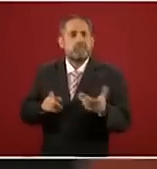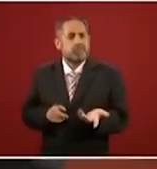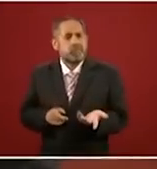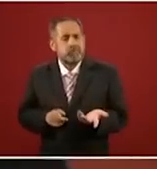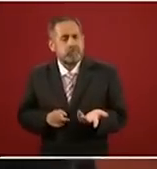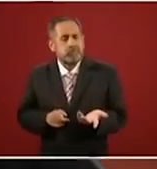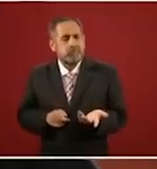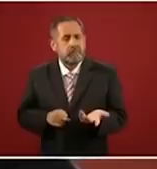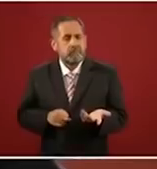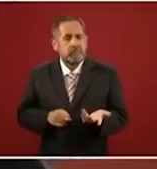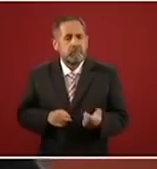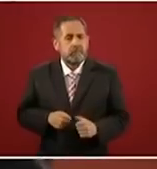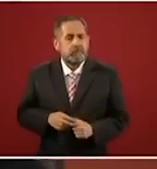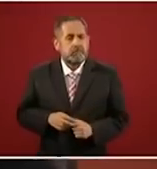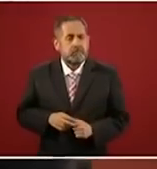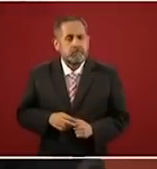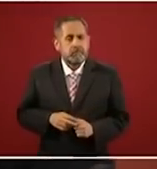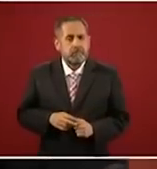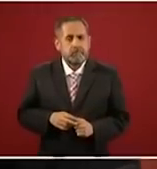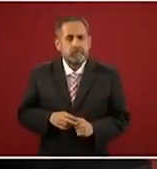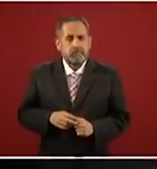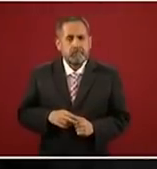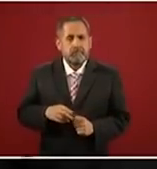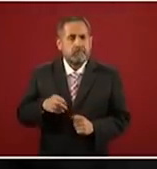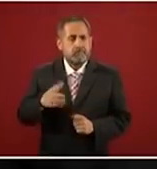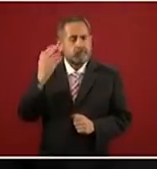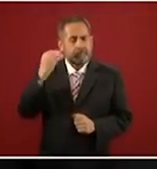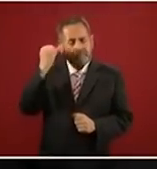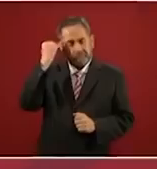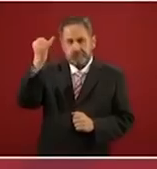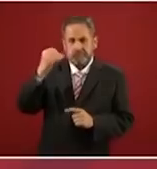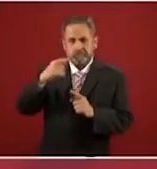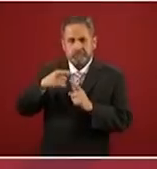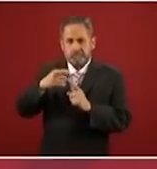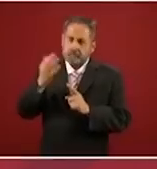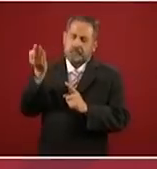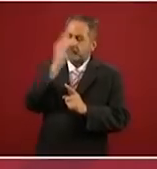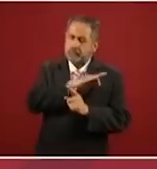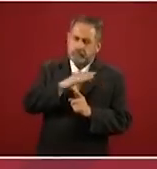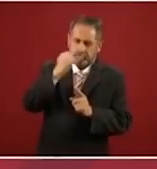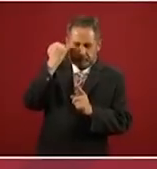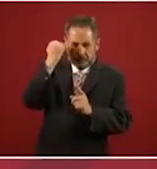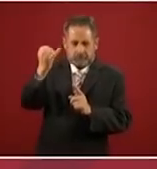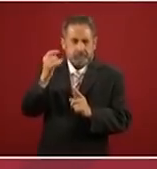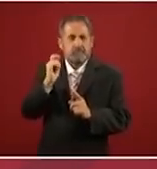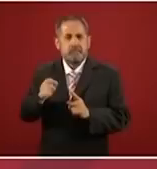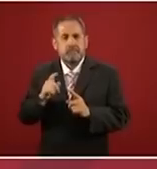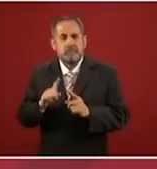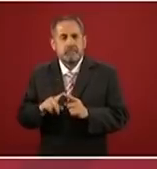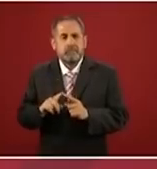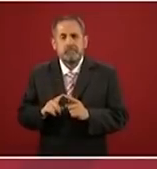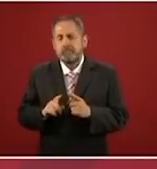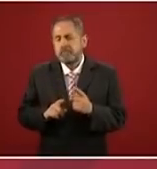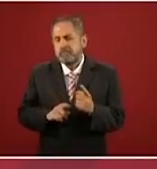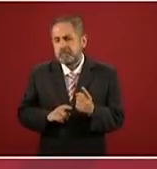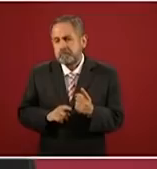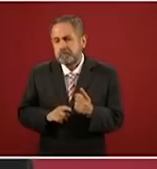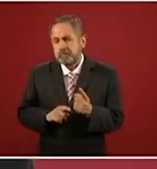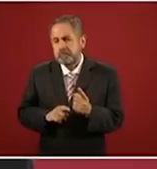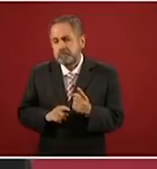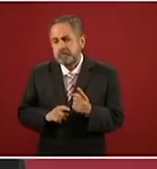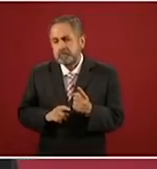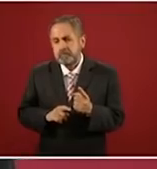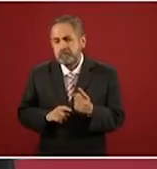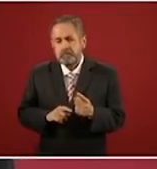de la la premisa falsa de qué se es